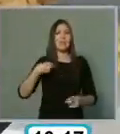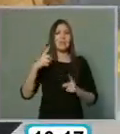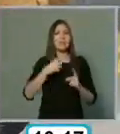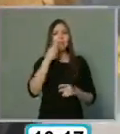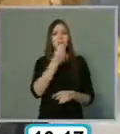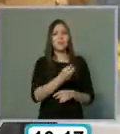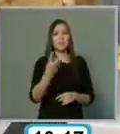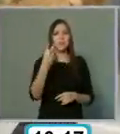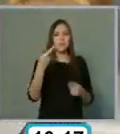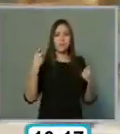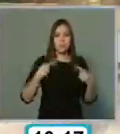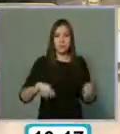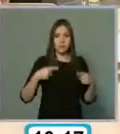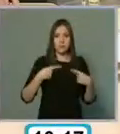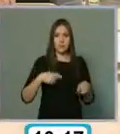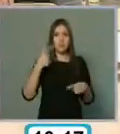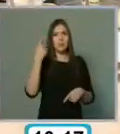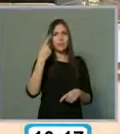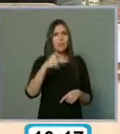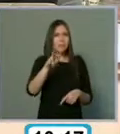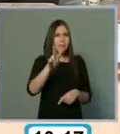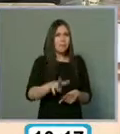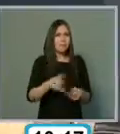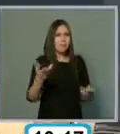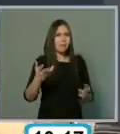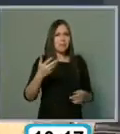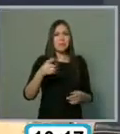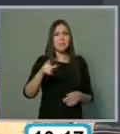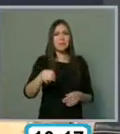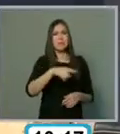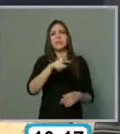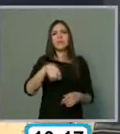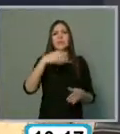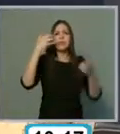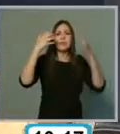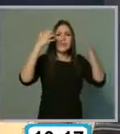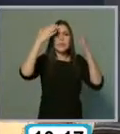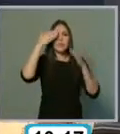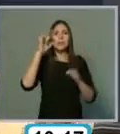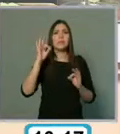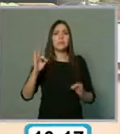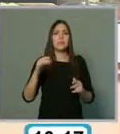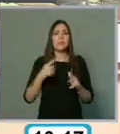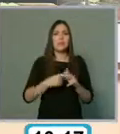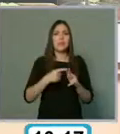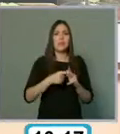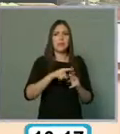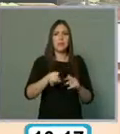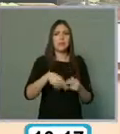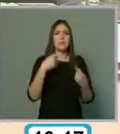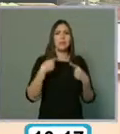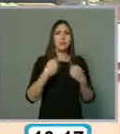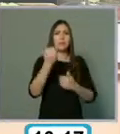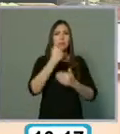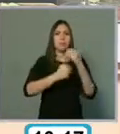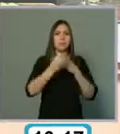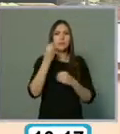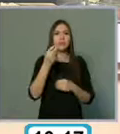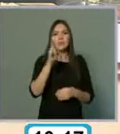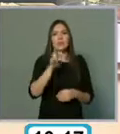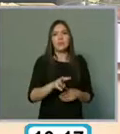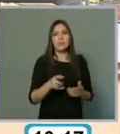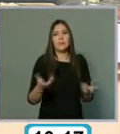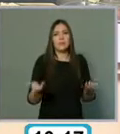4 porciones, bueno, 4 personas, pero la verdad es que yo no sé cómo ustedes los chefs calculan eso, Lore, Ajá. porque uno que es de muy buen diente, la neta es